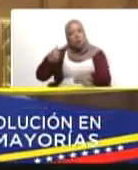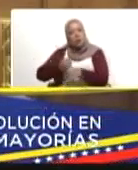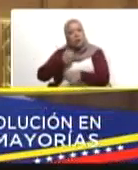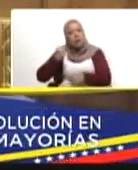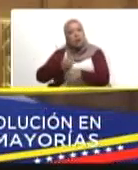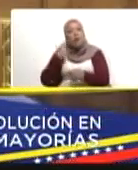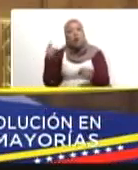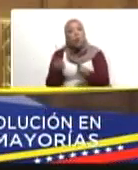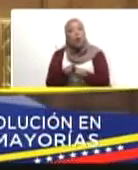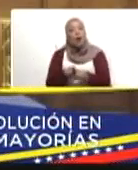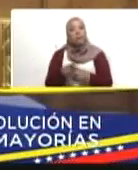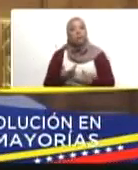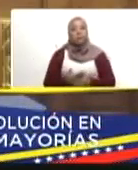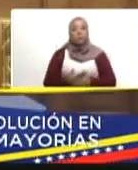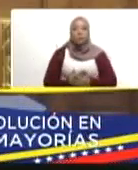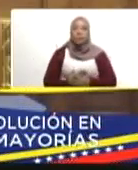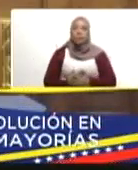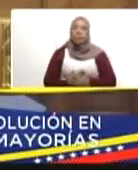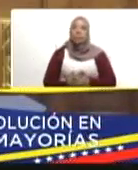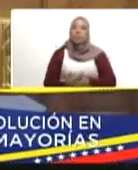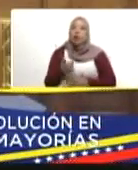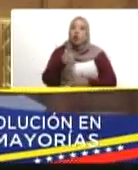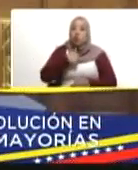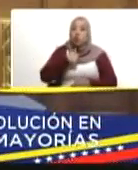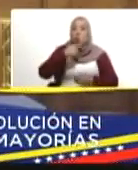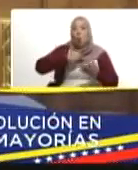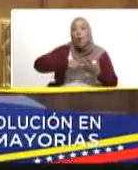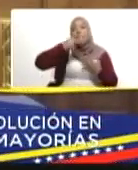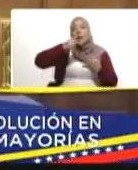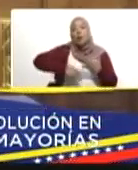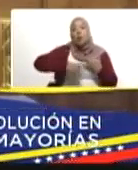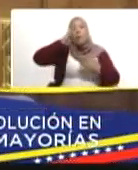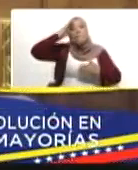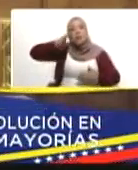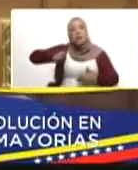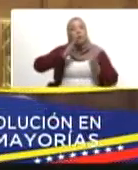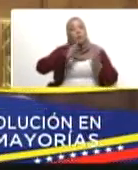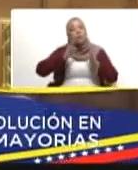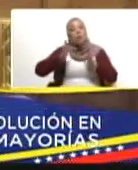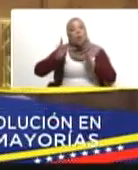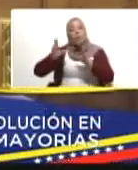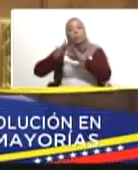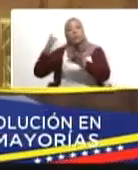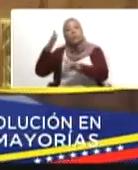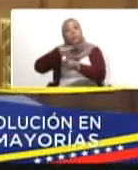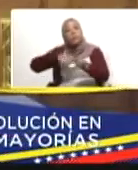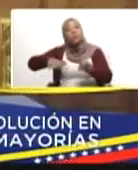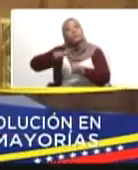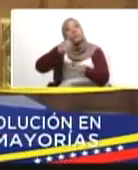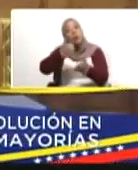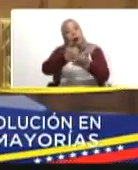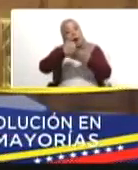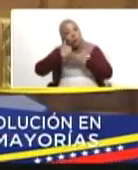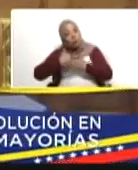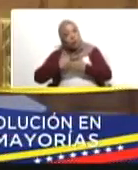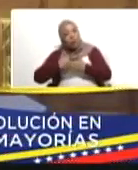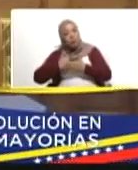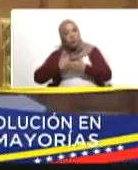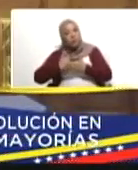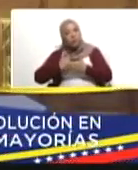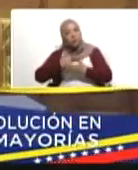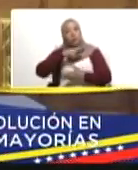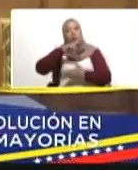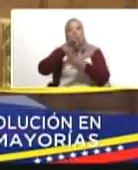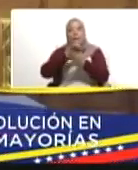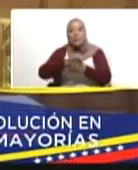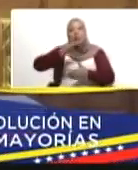16 yo he aplicado métodos de planificación estratégica militar para todo esto con la ayuda de nuestros